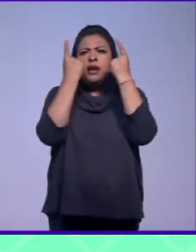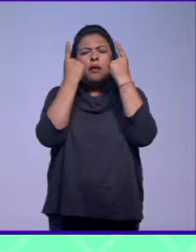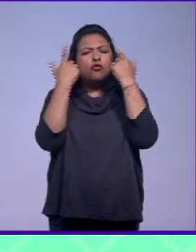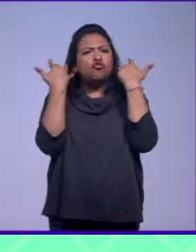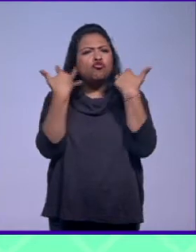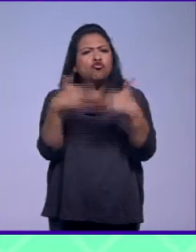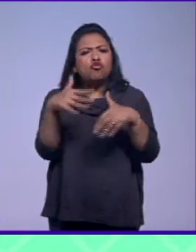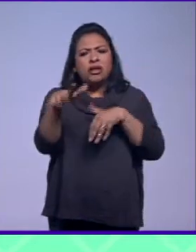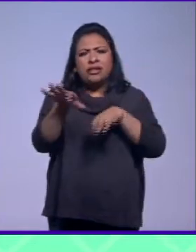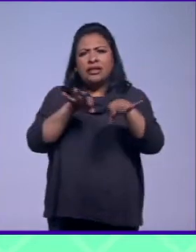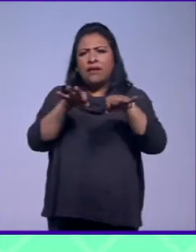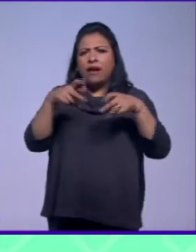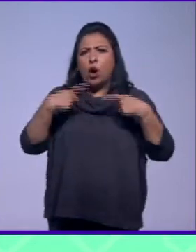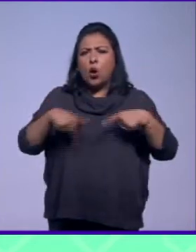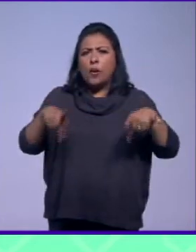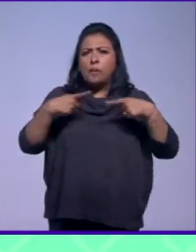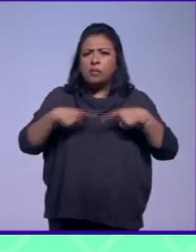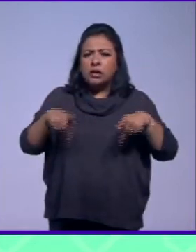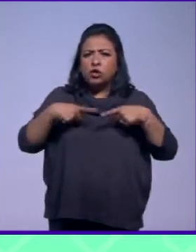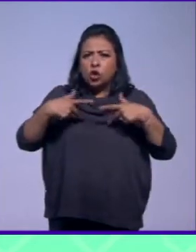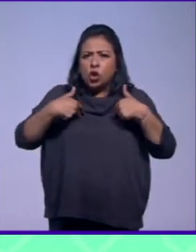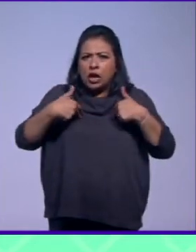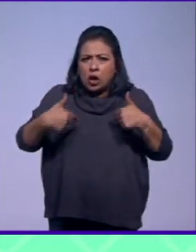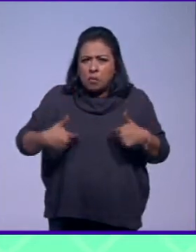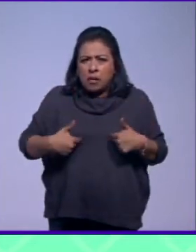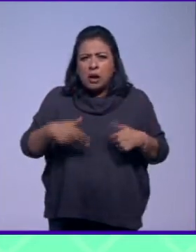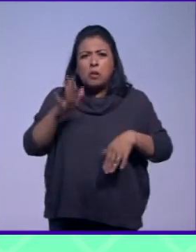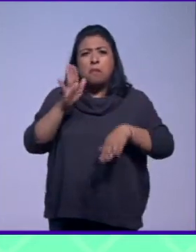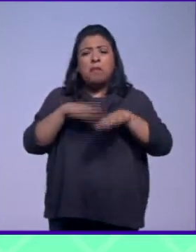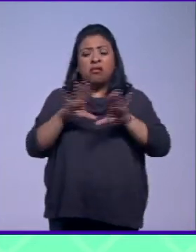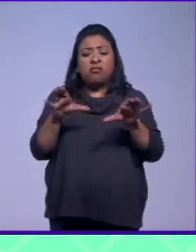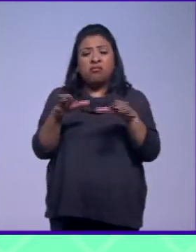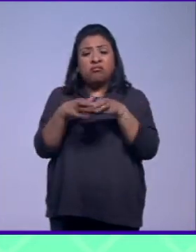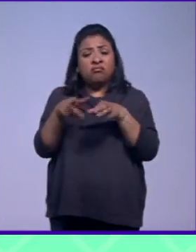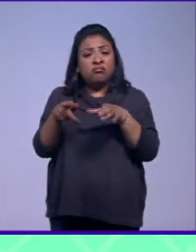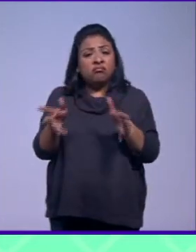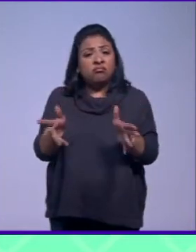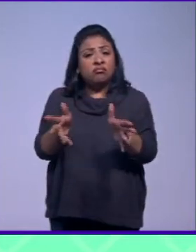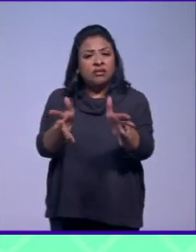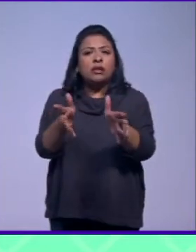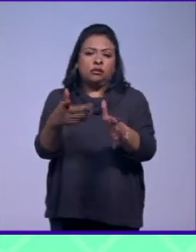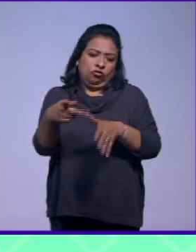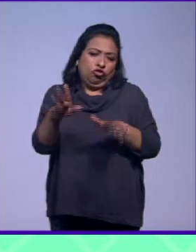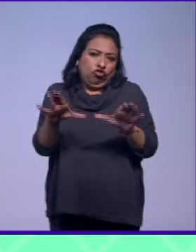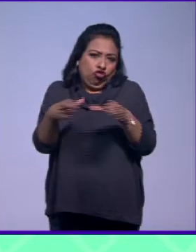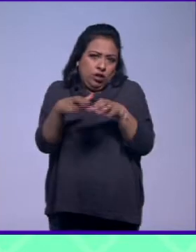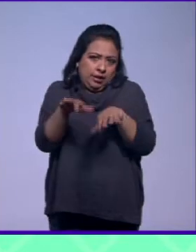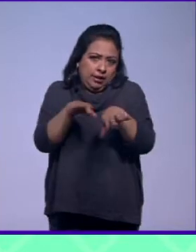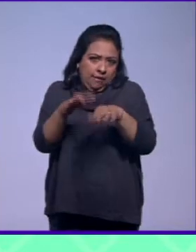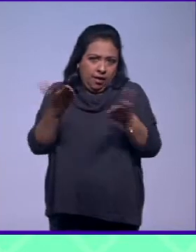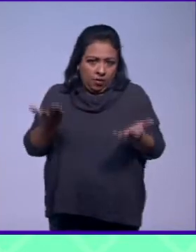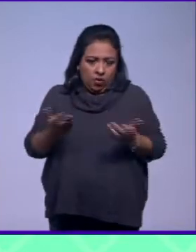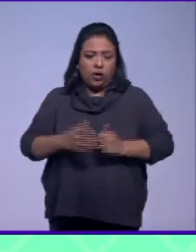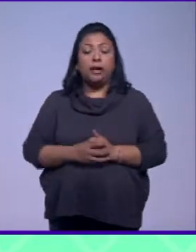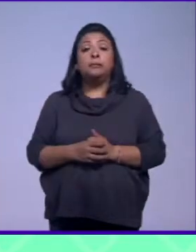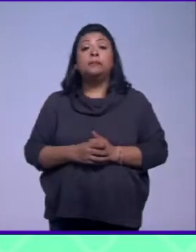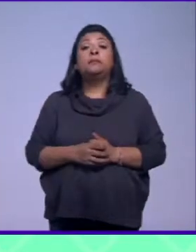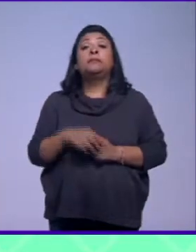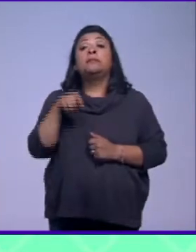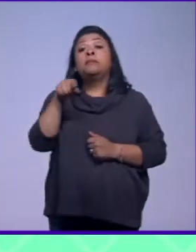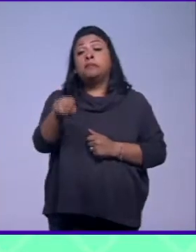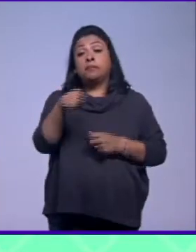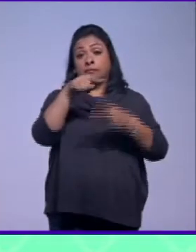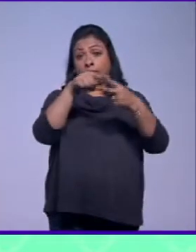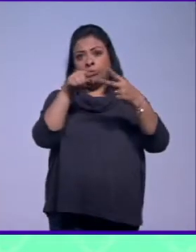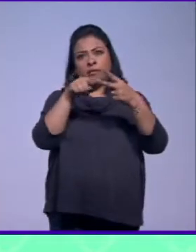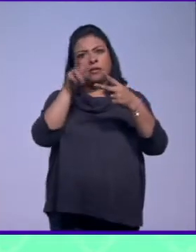extremo el trabajo humano y sobre todo la clase que lo generan la clase trabajadora y de ahí pues